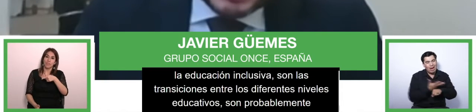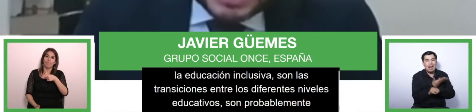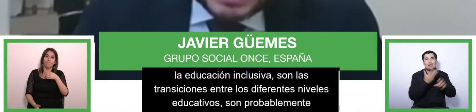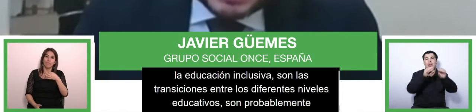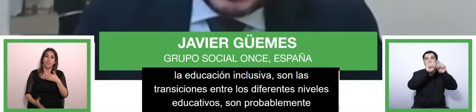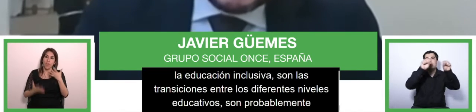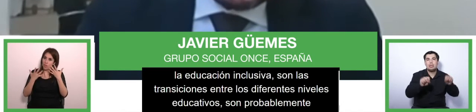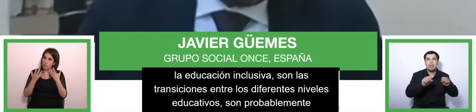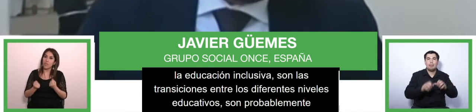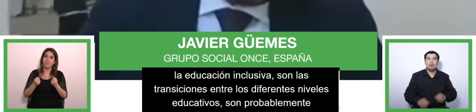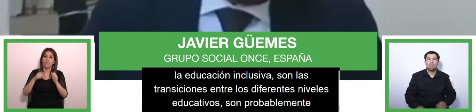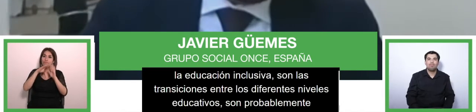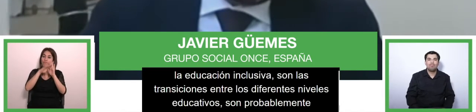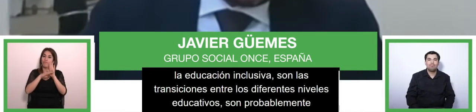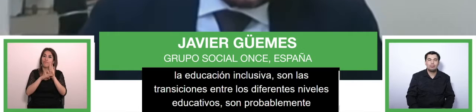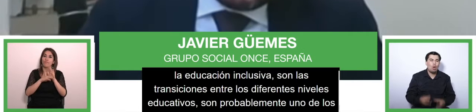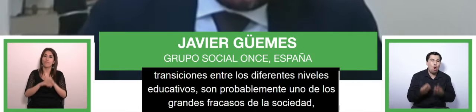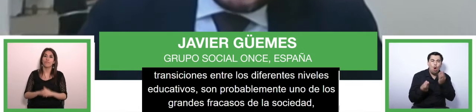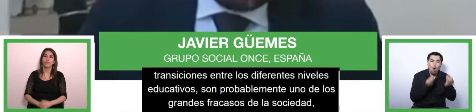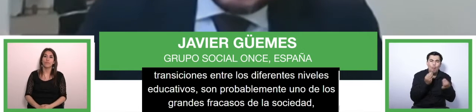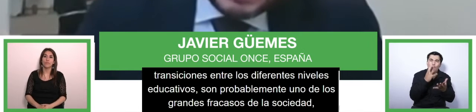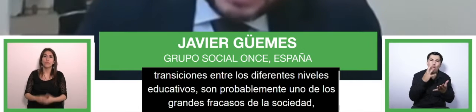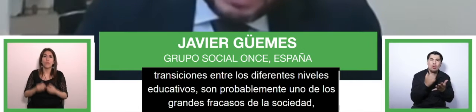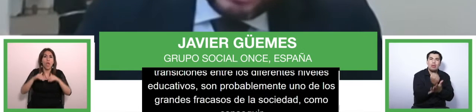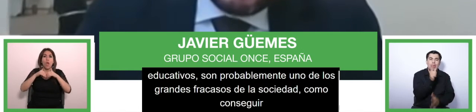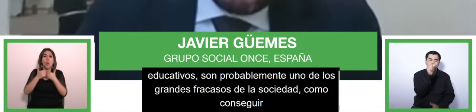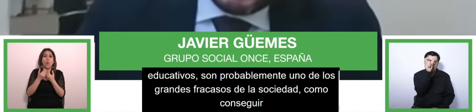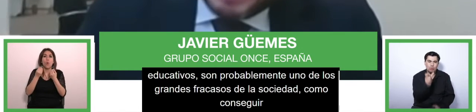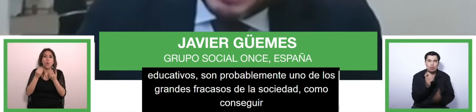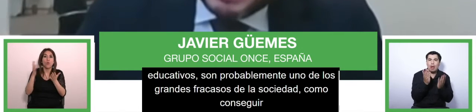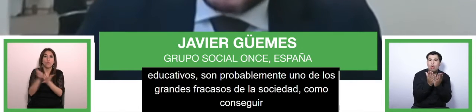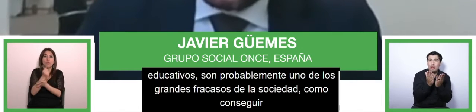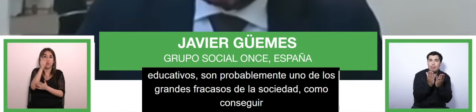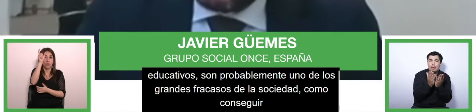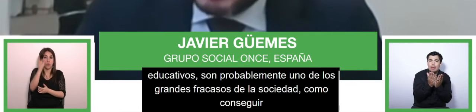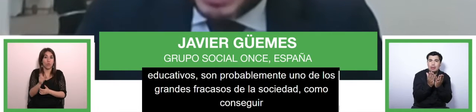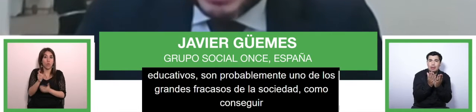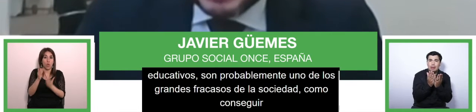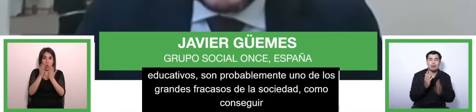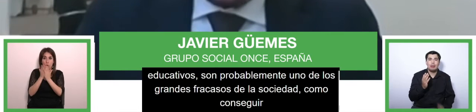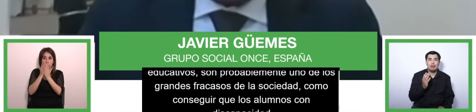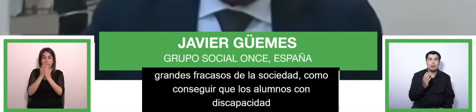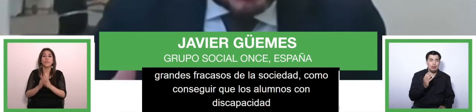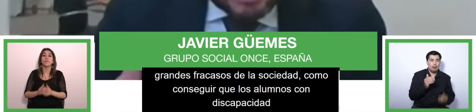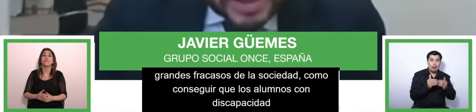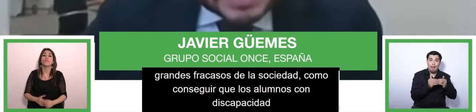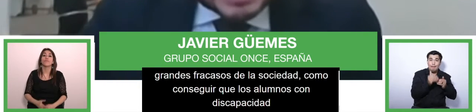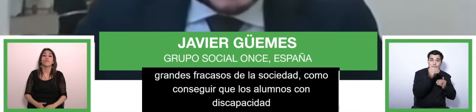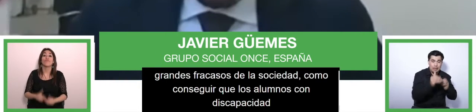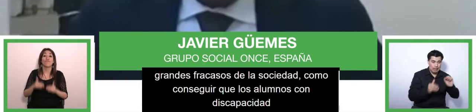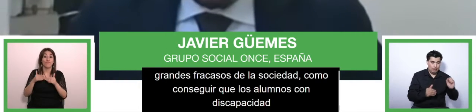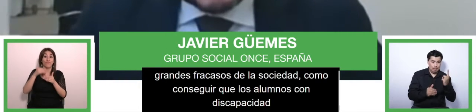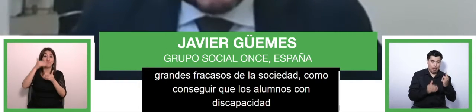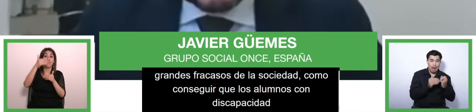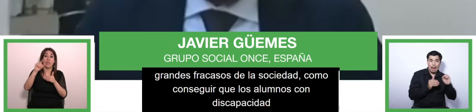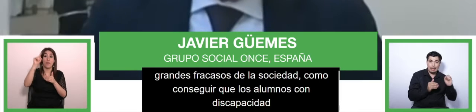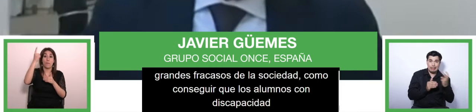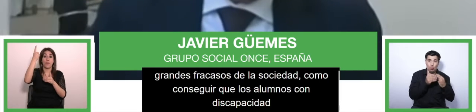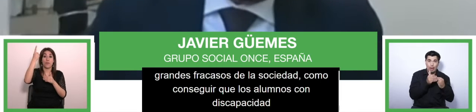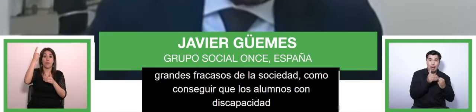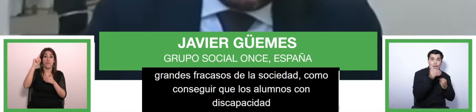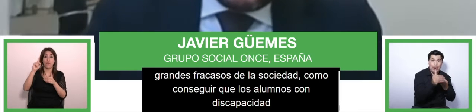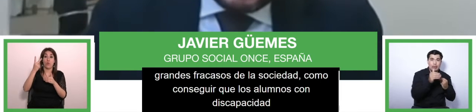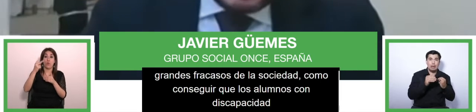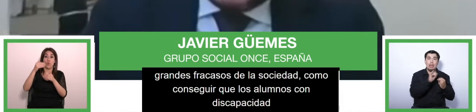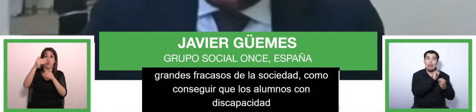¿Cómo conseguir que los alumnos con discapacidad pasen de la educación primaria a la secundaria? Incluso puedan seguir evolucionando